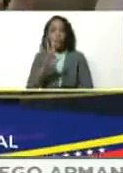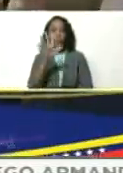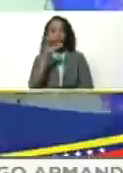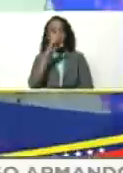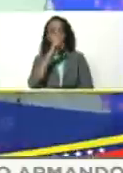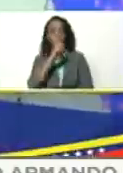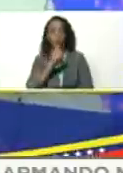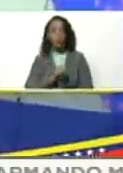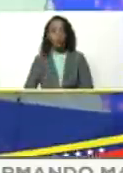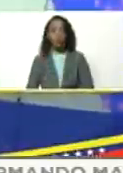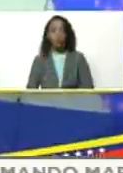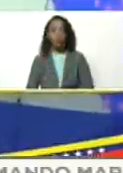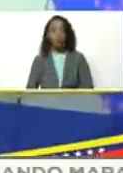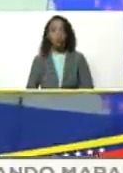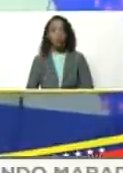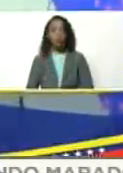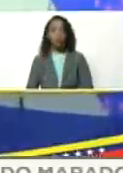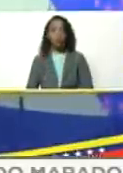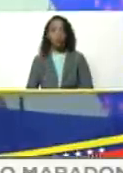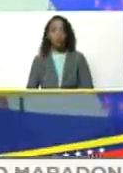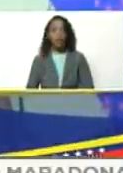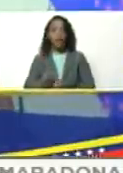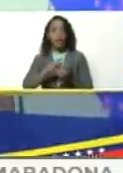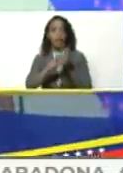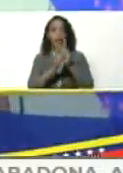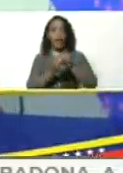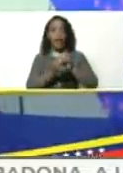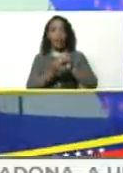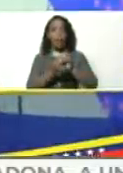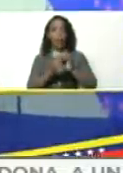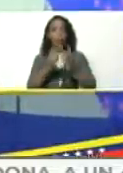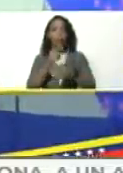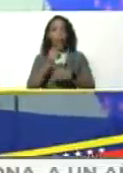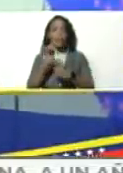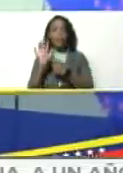A cinco años del cambio de paisaje de Fidel,